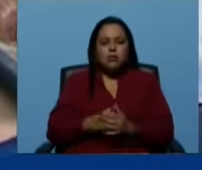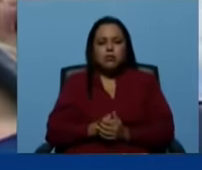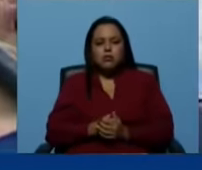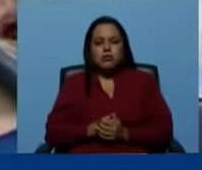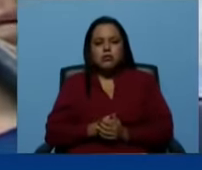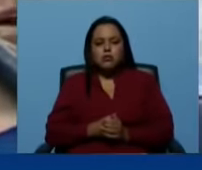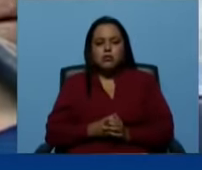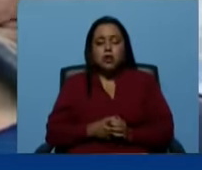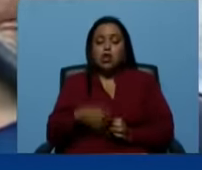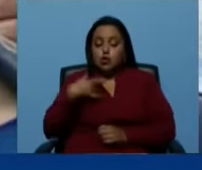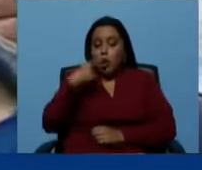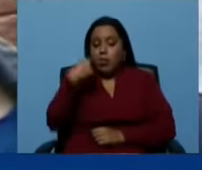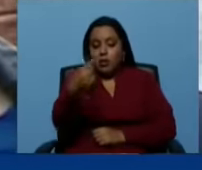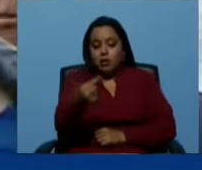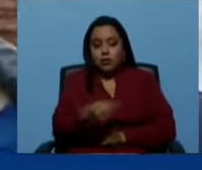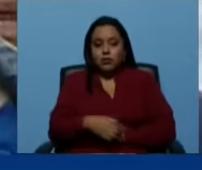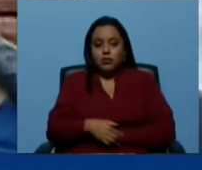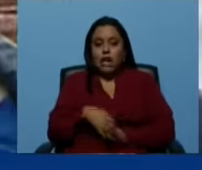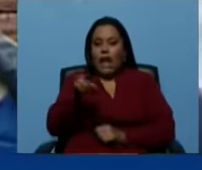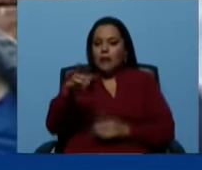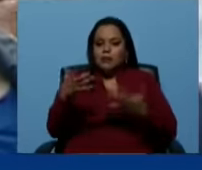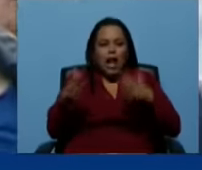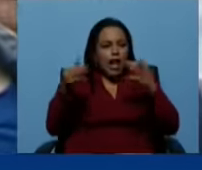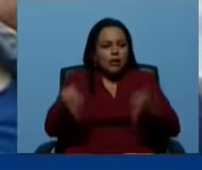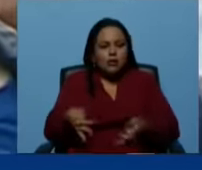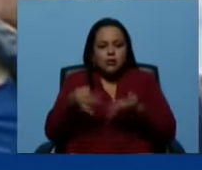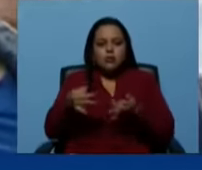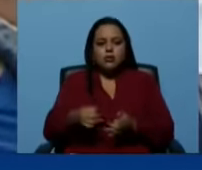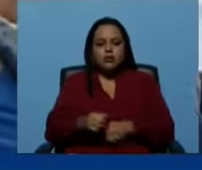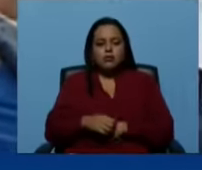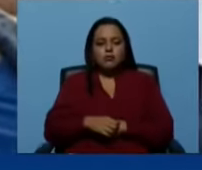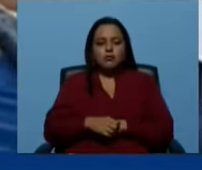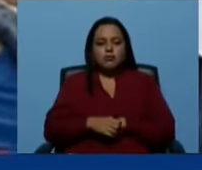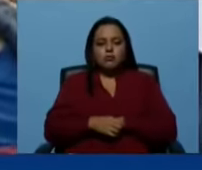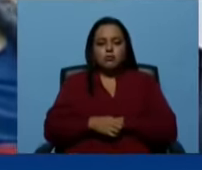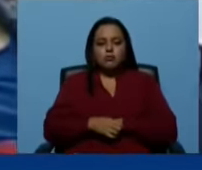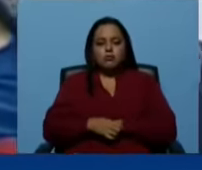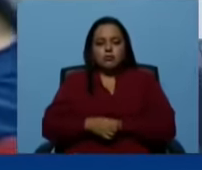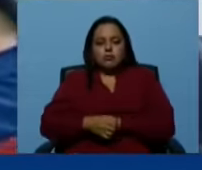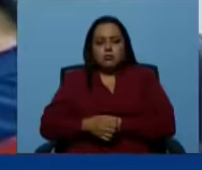Así lo digo. Es un cobarde.